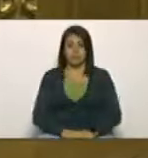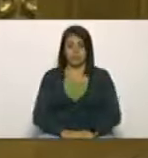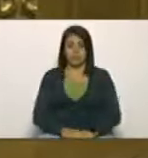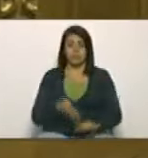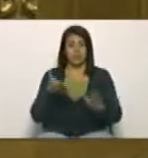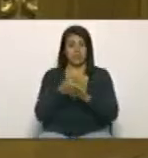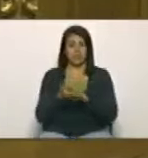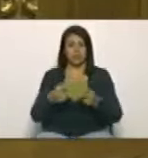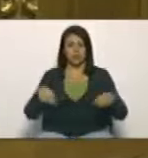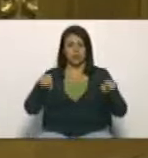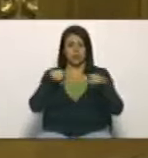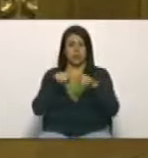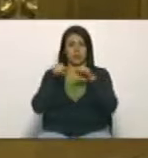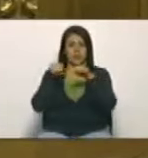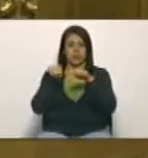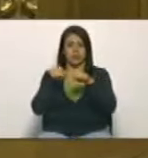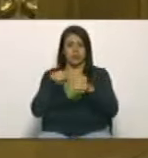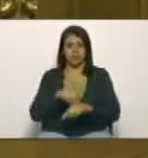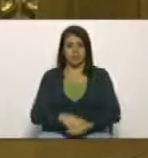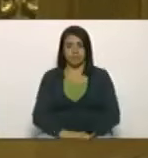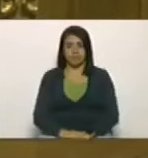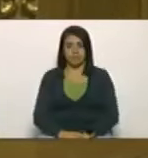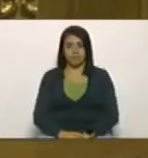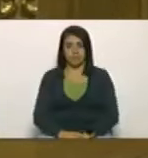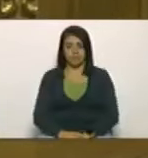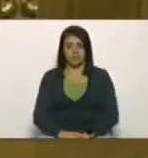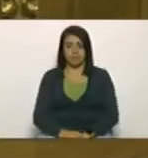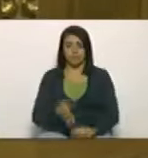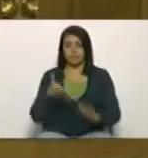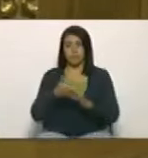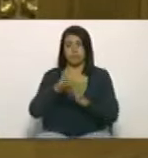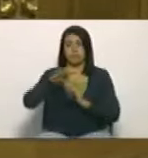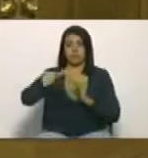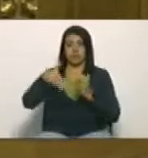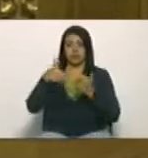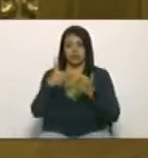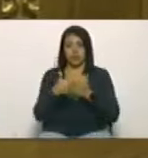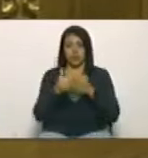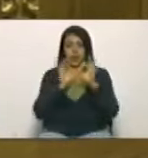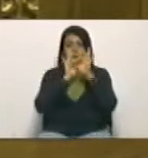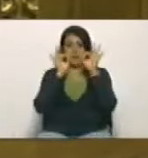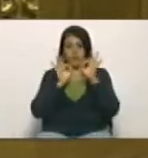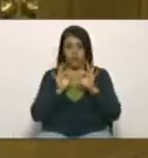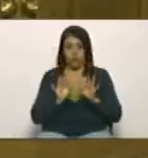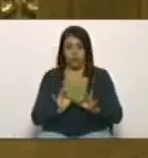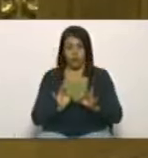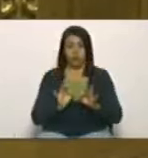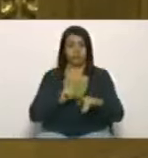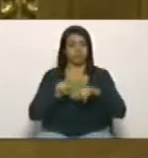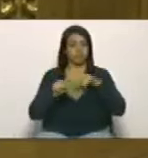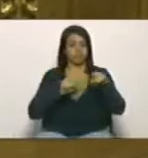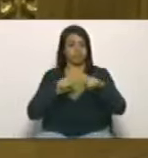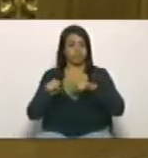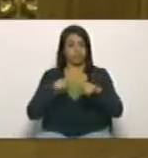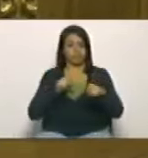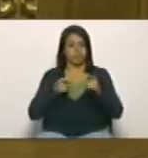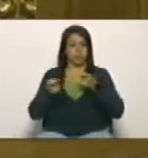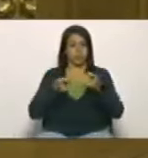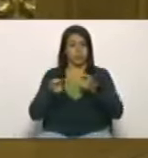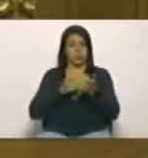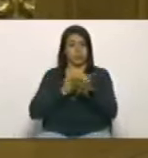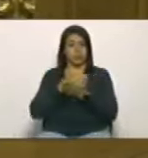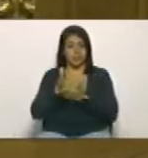está sucediendo allí es parte de toda una estrategia imperial que tenemos que